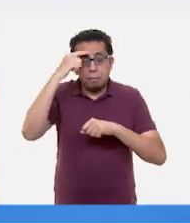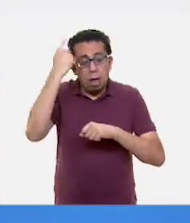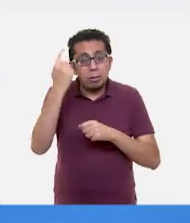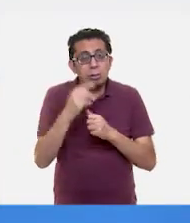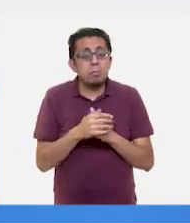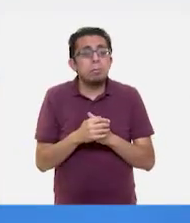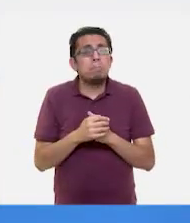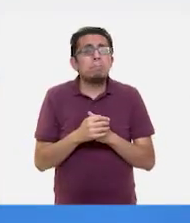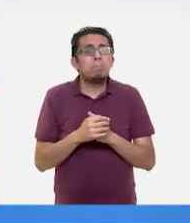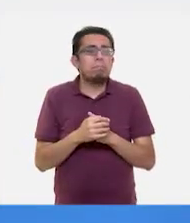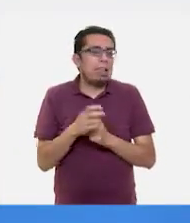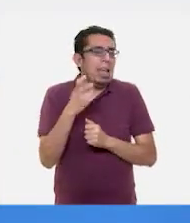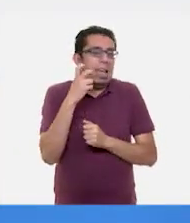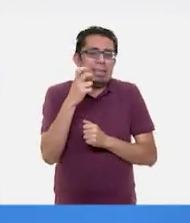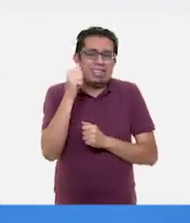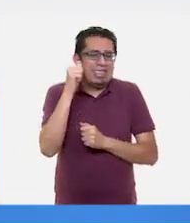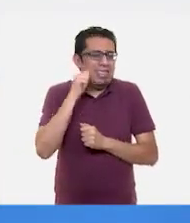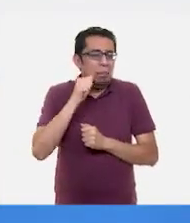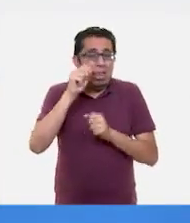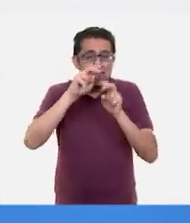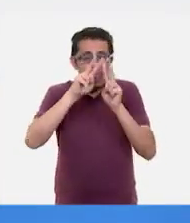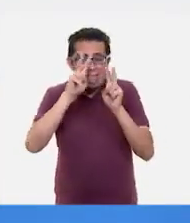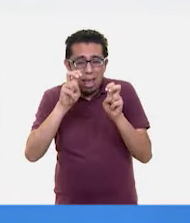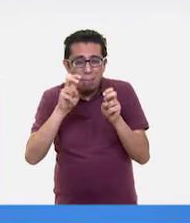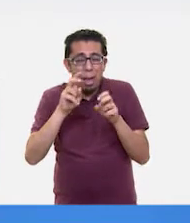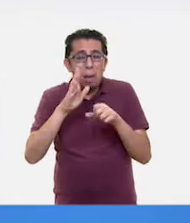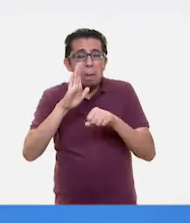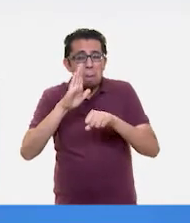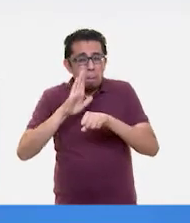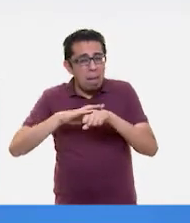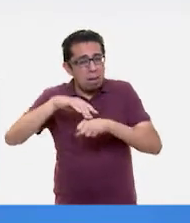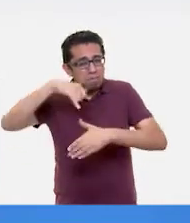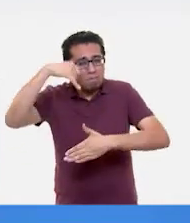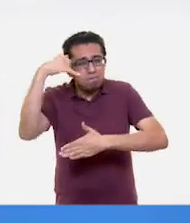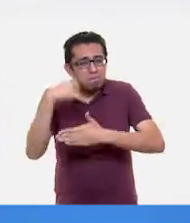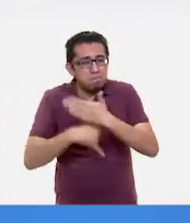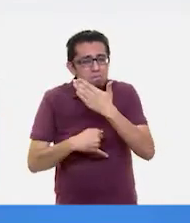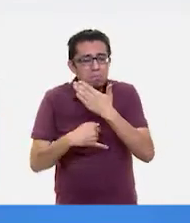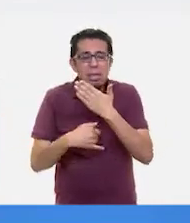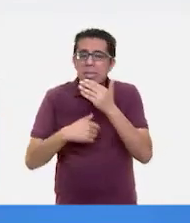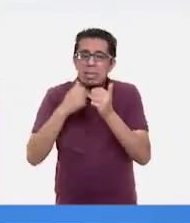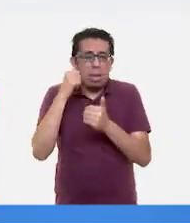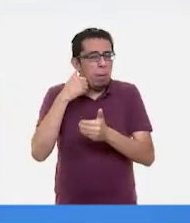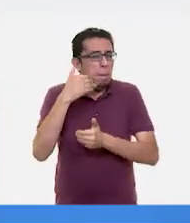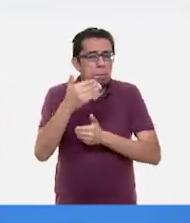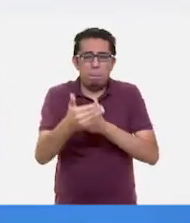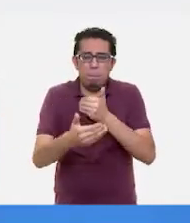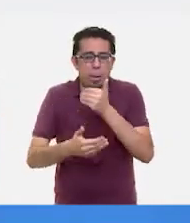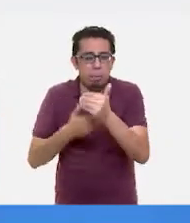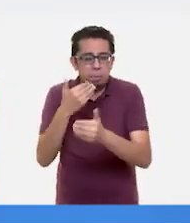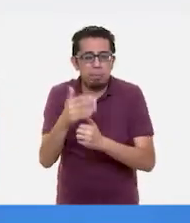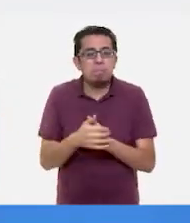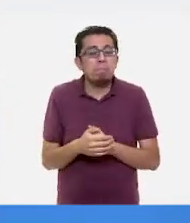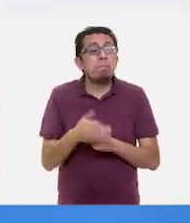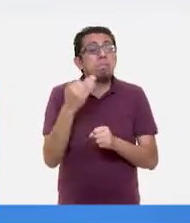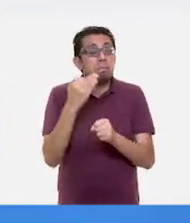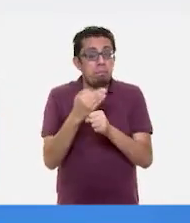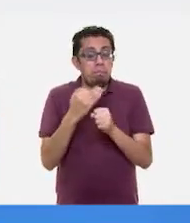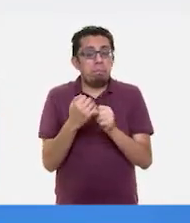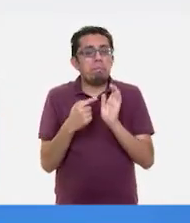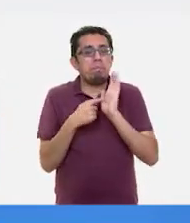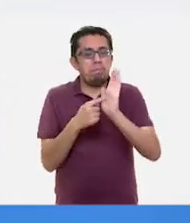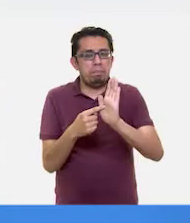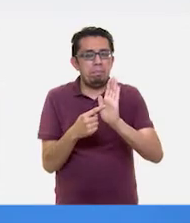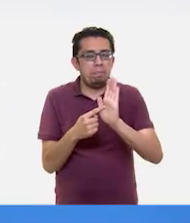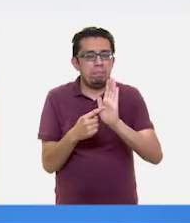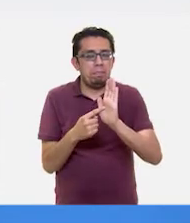los contenidos siempre va en aumento. Para conocer más sobre sucesiones especiales, los invito a observar